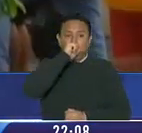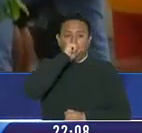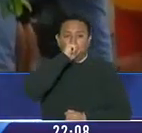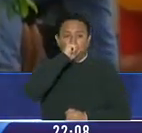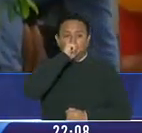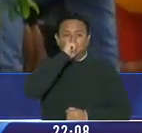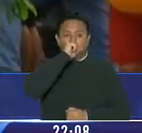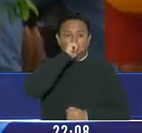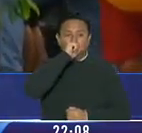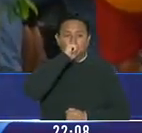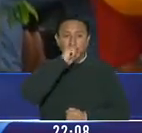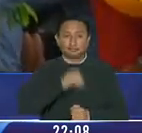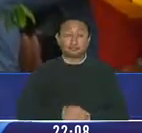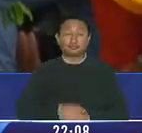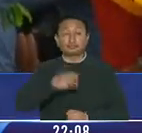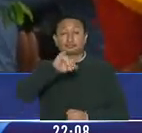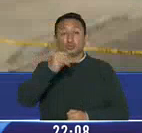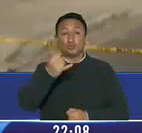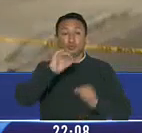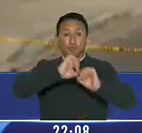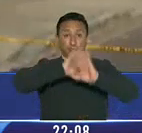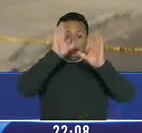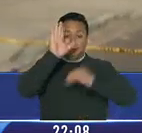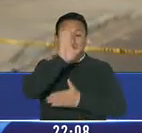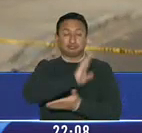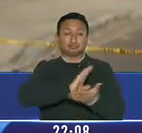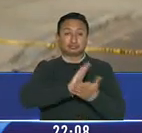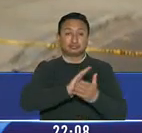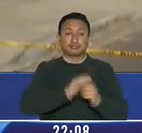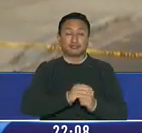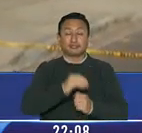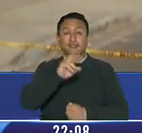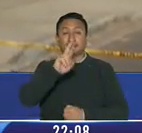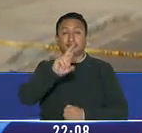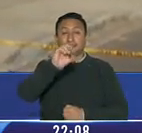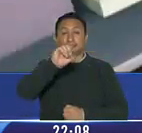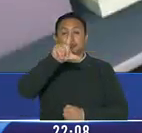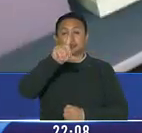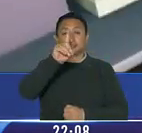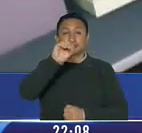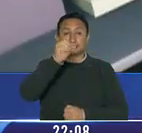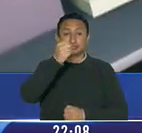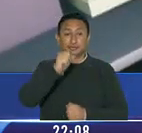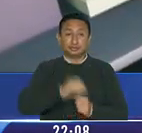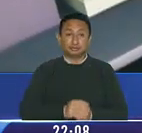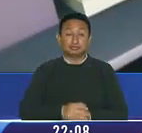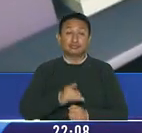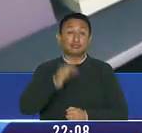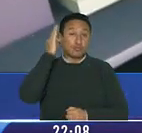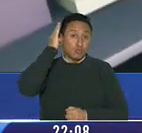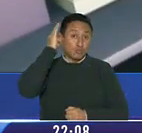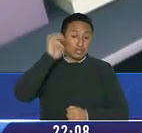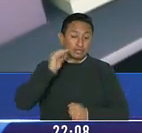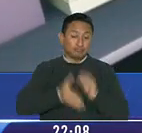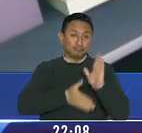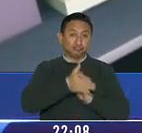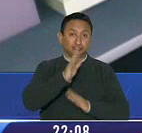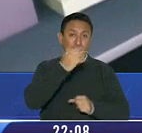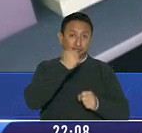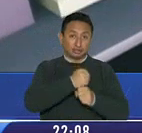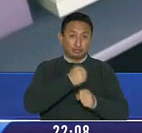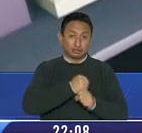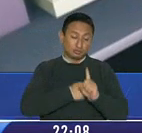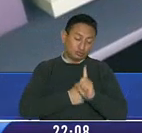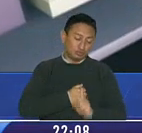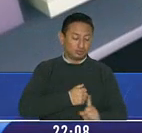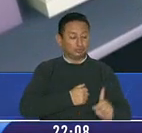hecho violento se dio la mañana de este jueves en la cooperativa Santiaguito Roldós, al sur de Guayaquil, justo cuando la fémina se dirigía a coger un